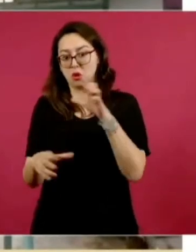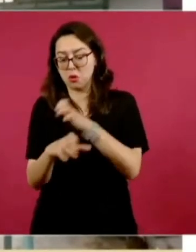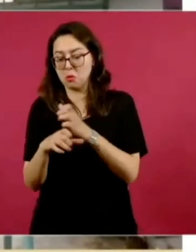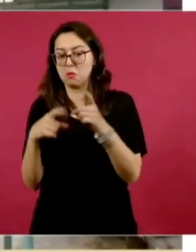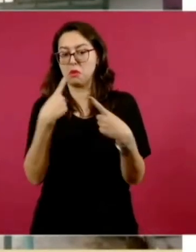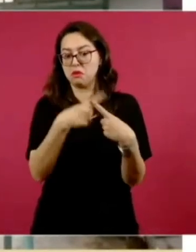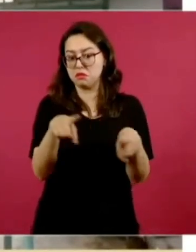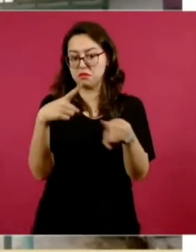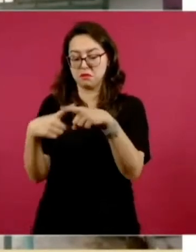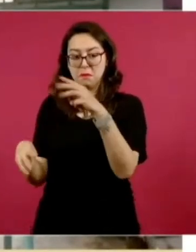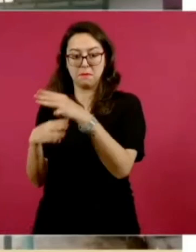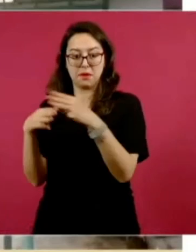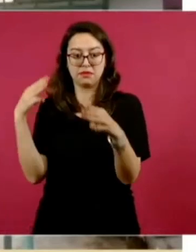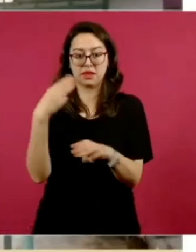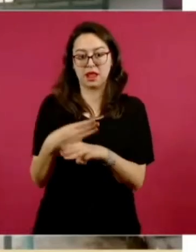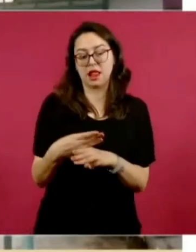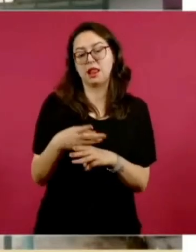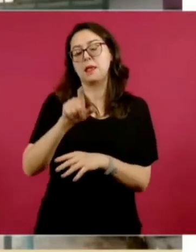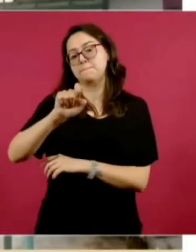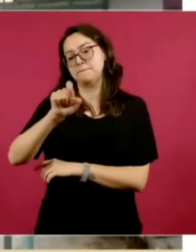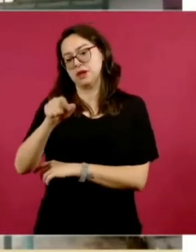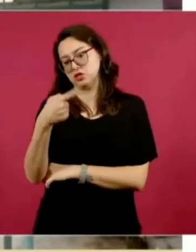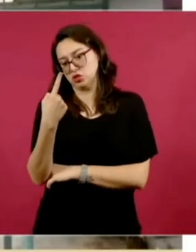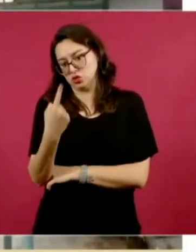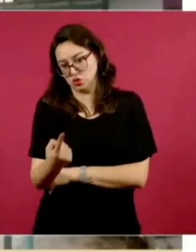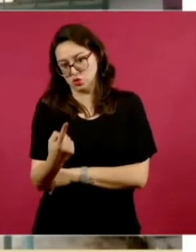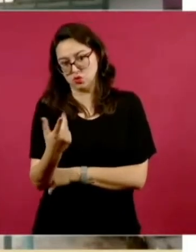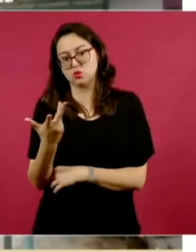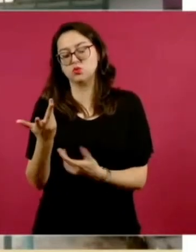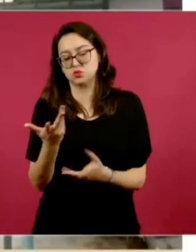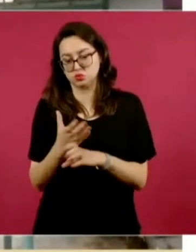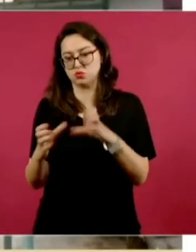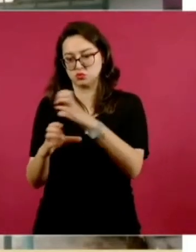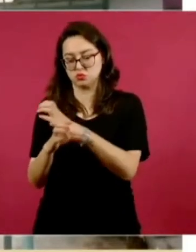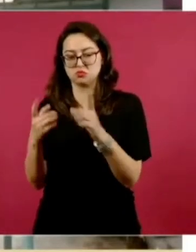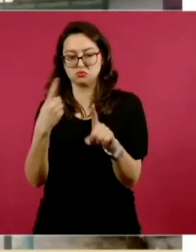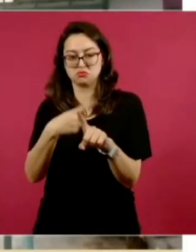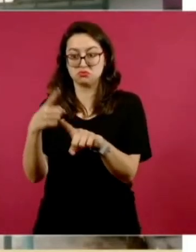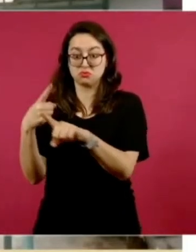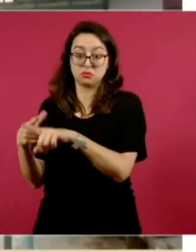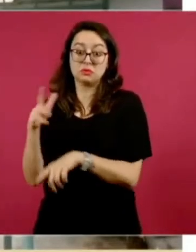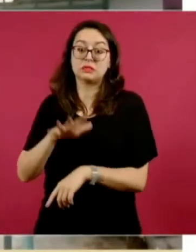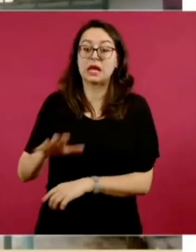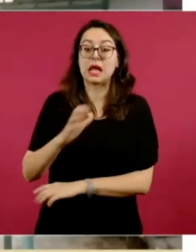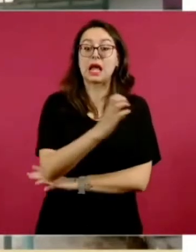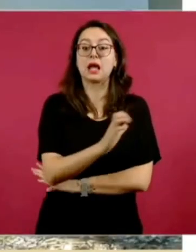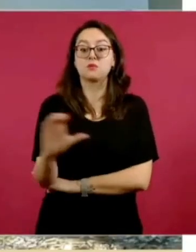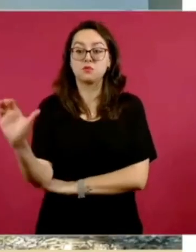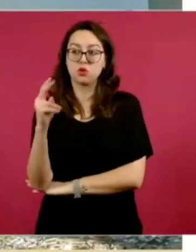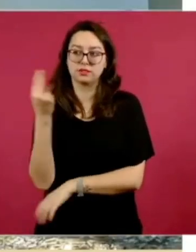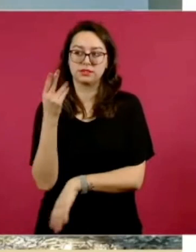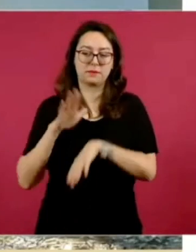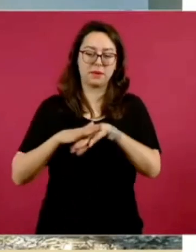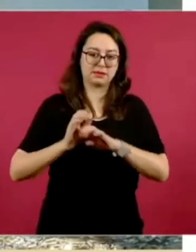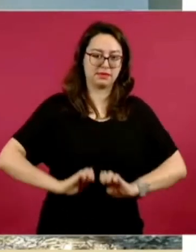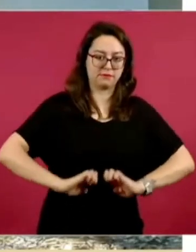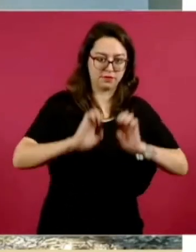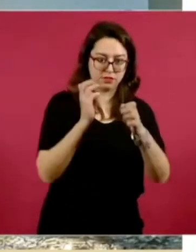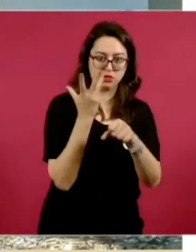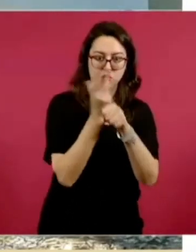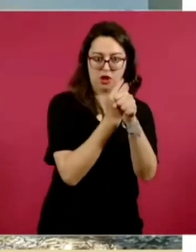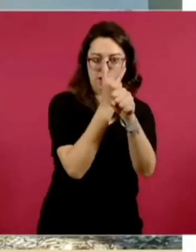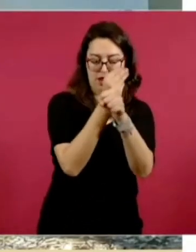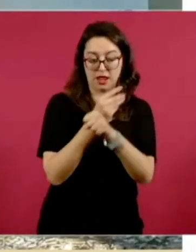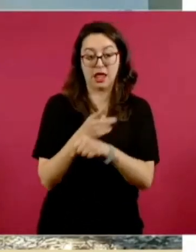salud de Chiapas son rurales y lo que requerían era inversión en obra y en infraestructura. En el caso de Tabasco, la inversión fue de casi